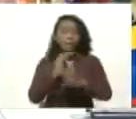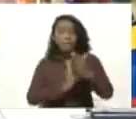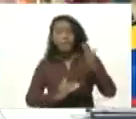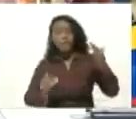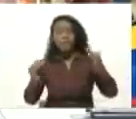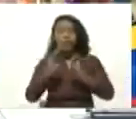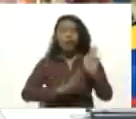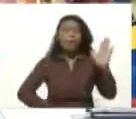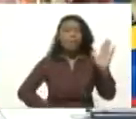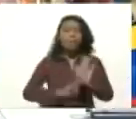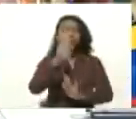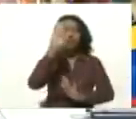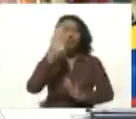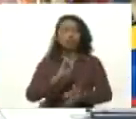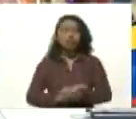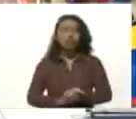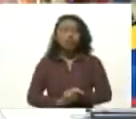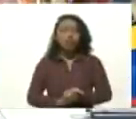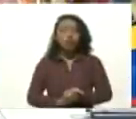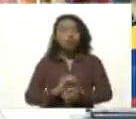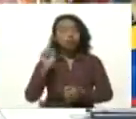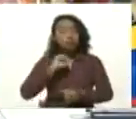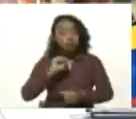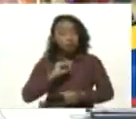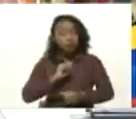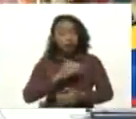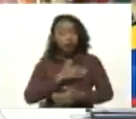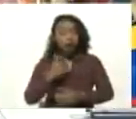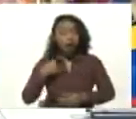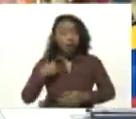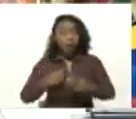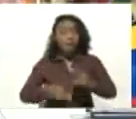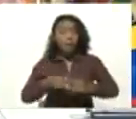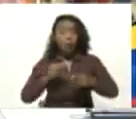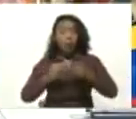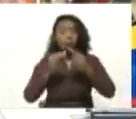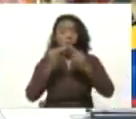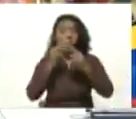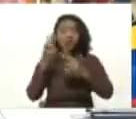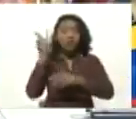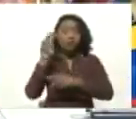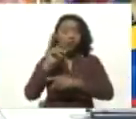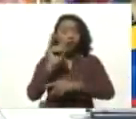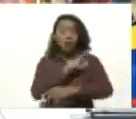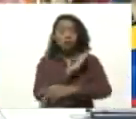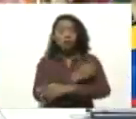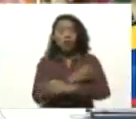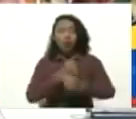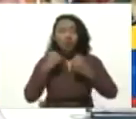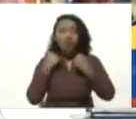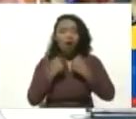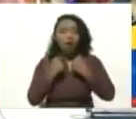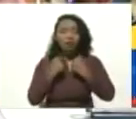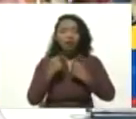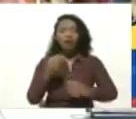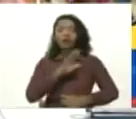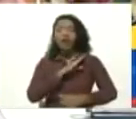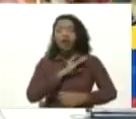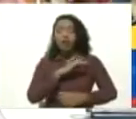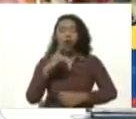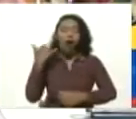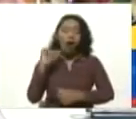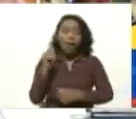nivel. Si aspiramos a construir una Venezuela potencia, tenemos que tener la mejor